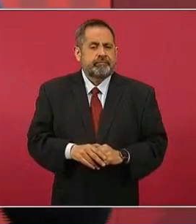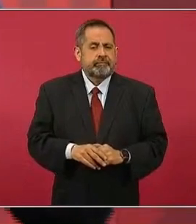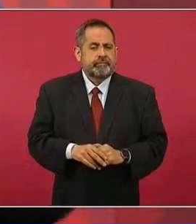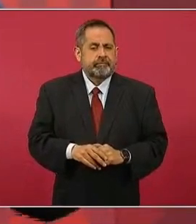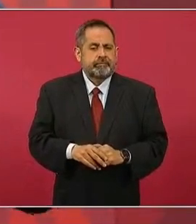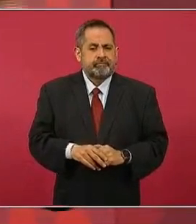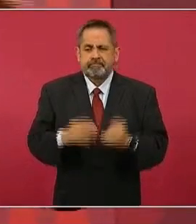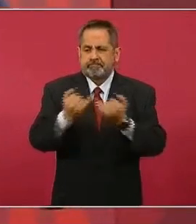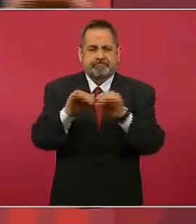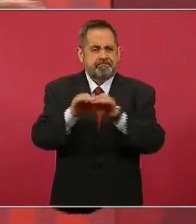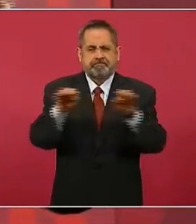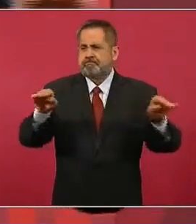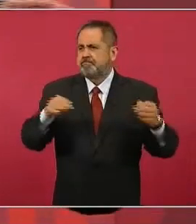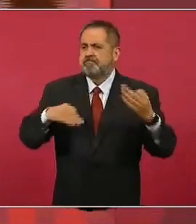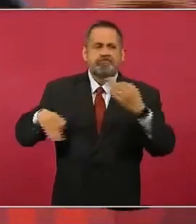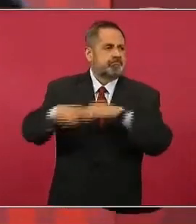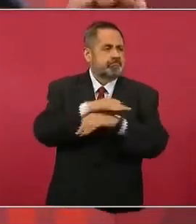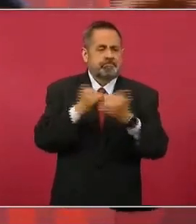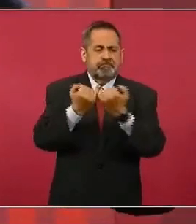pie de igualdad, que todos